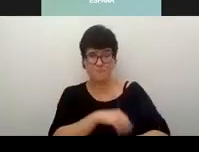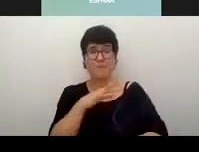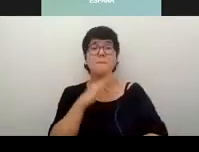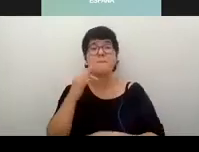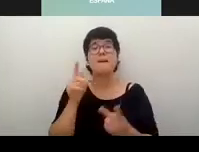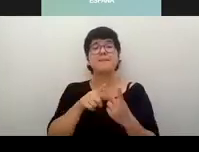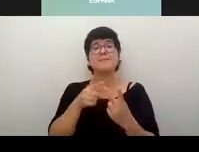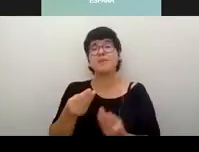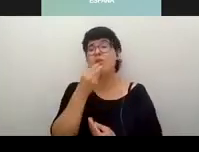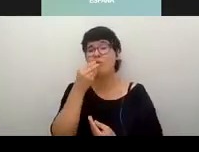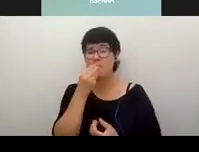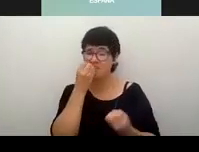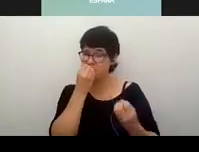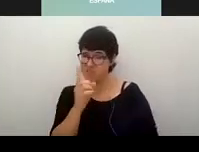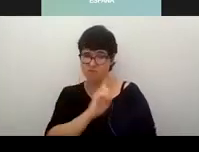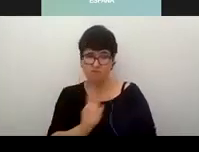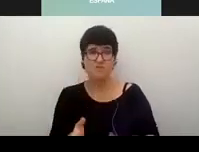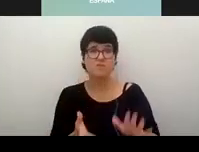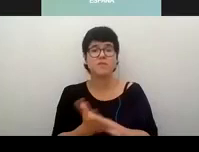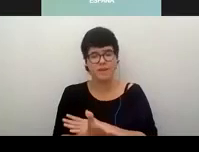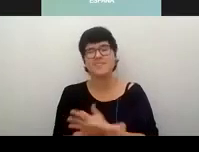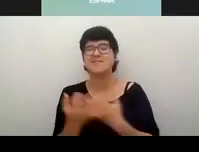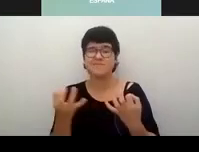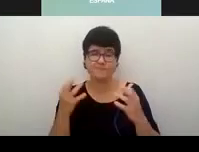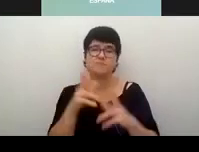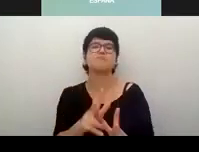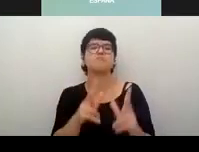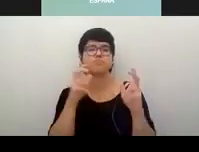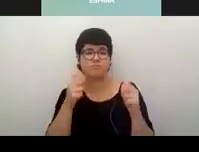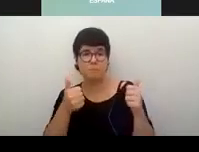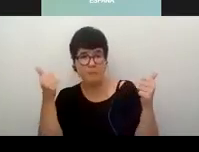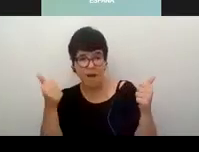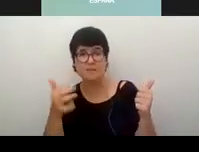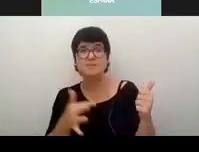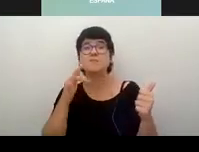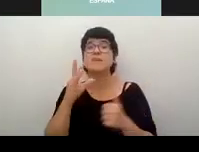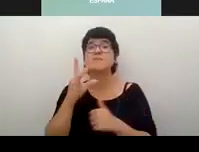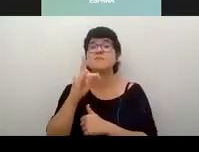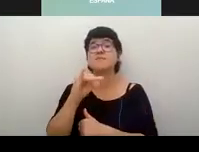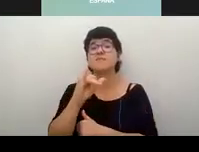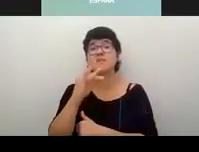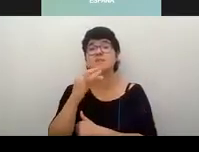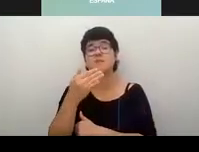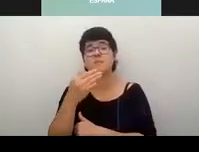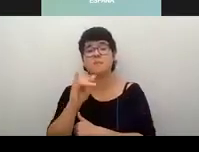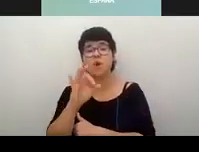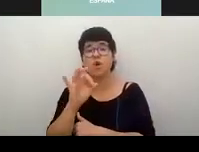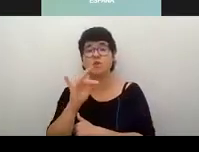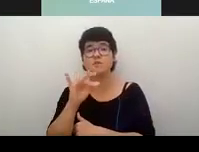adecuada van a favorecer el aumento de peso, una disbiosis y con ello una inflamación